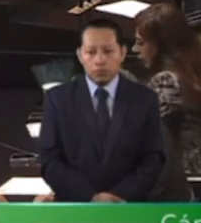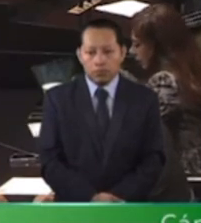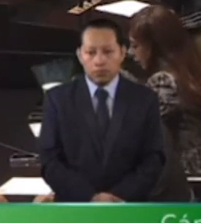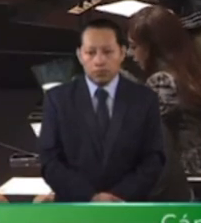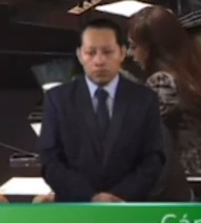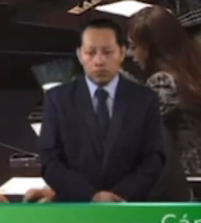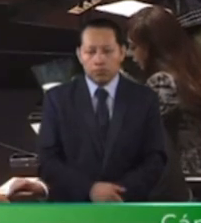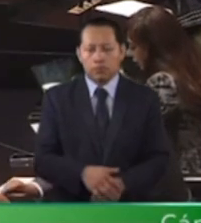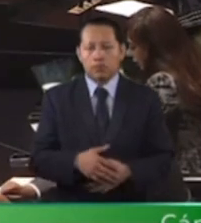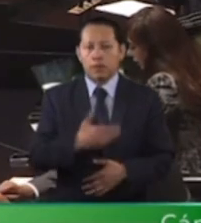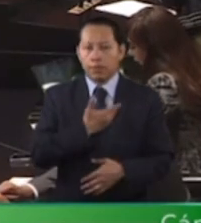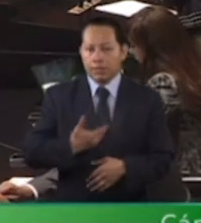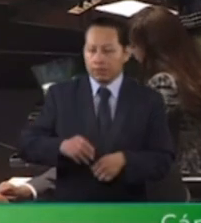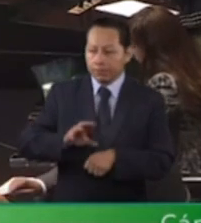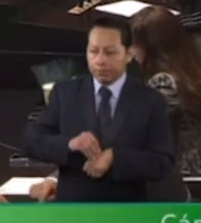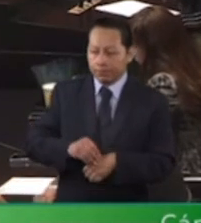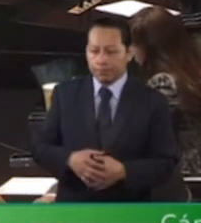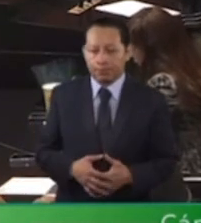conen